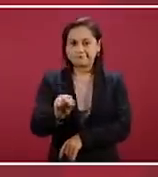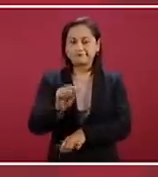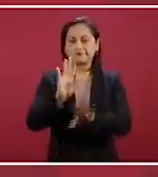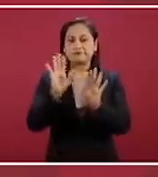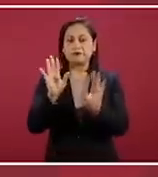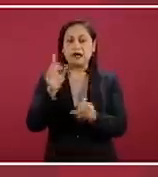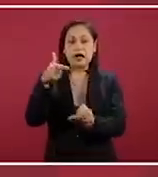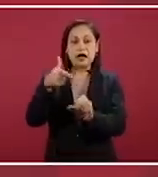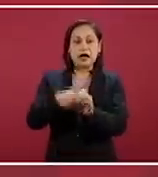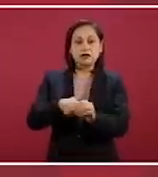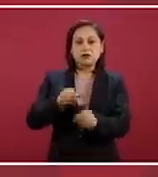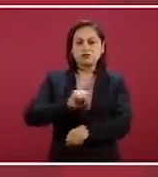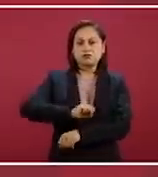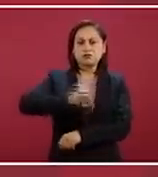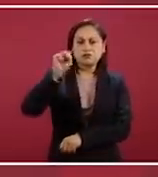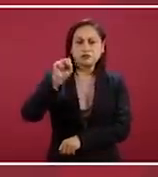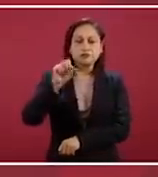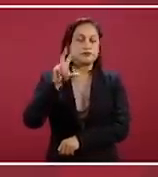gasolinazos,